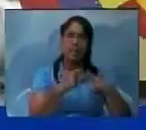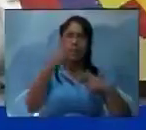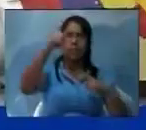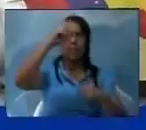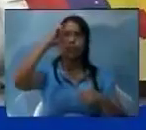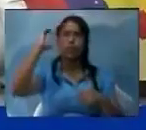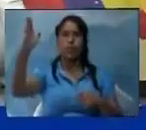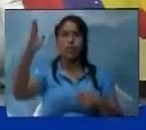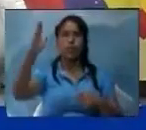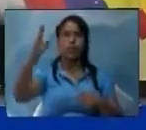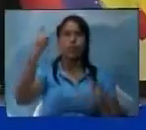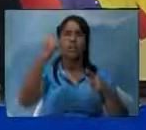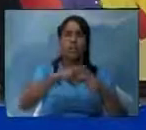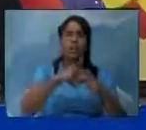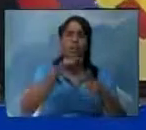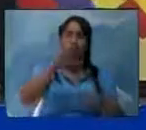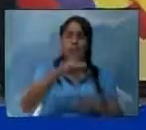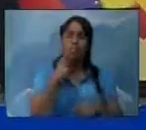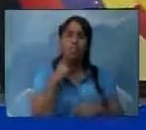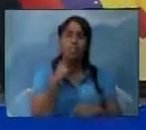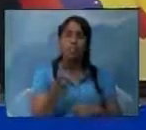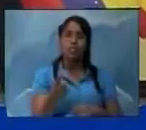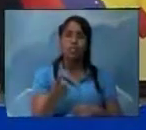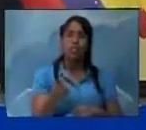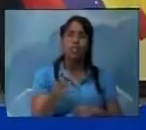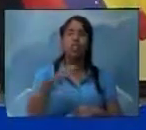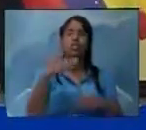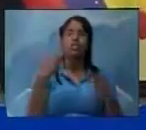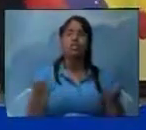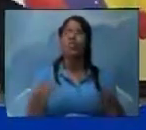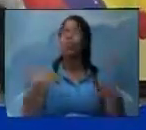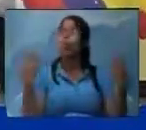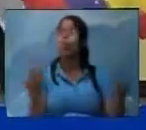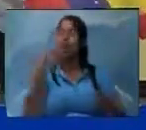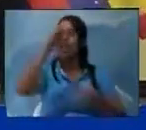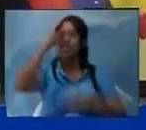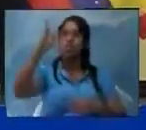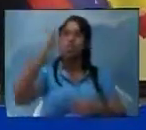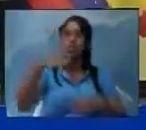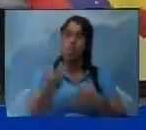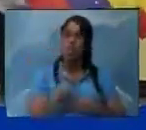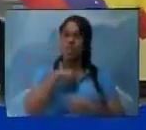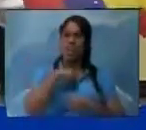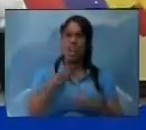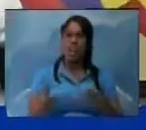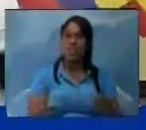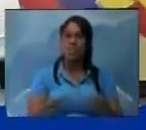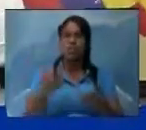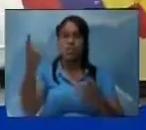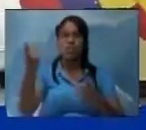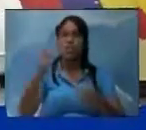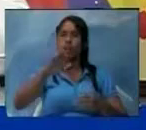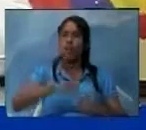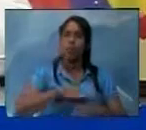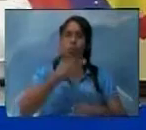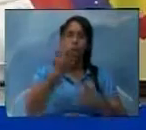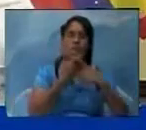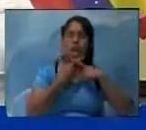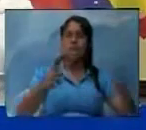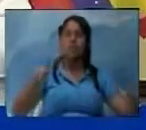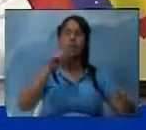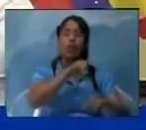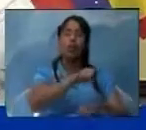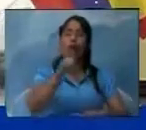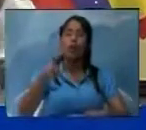a Dios, estás diciendo que ¿qué Dios será ese que podrá librarlos